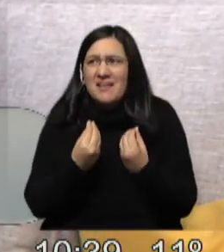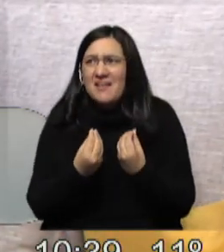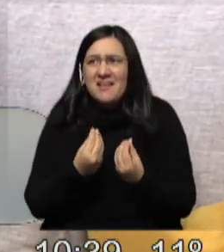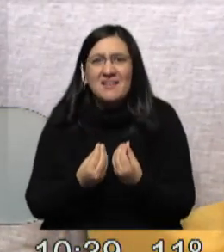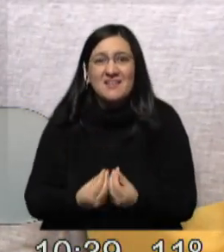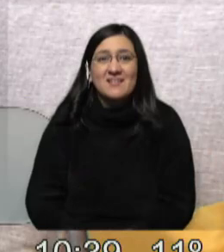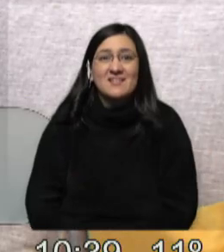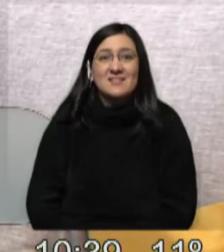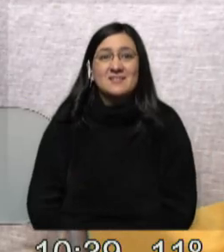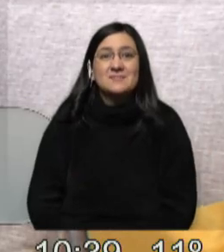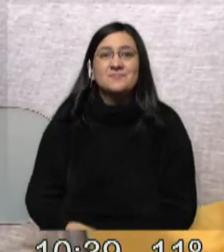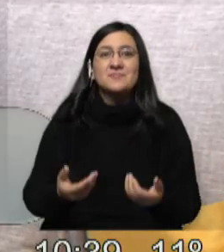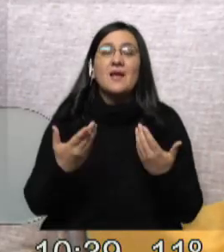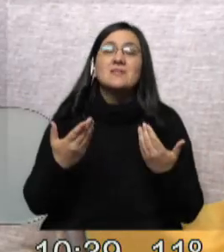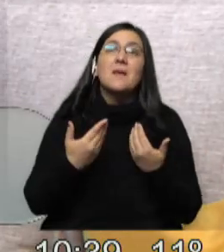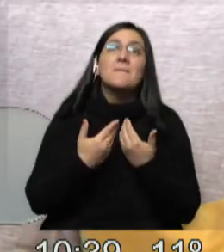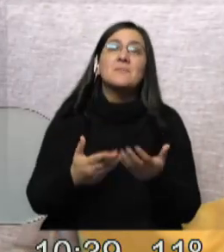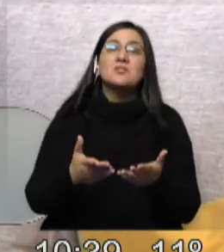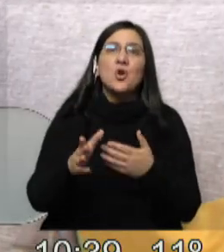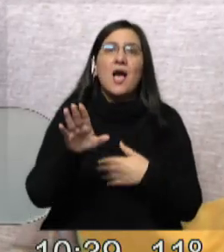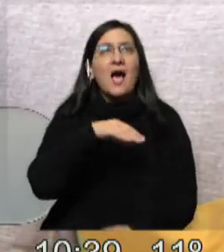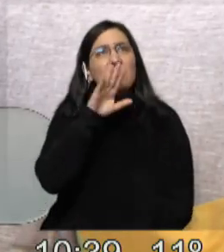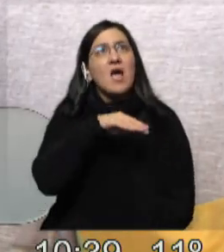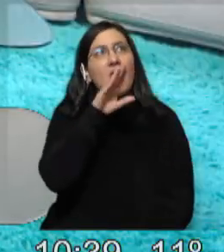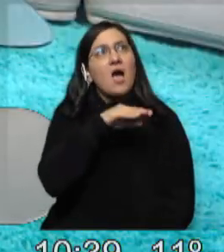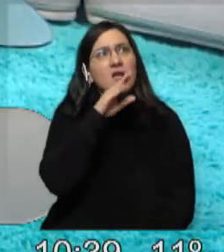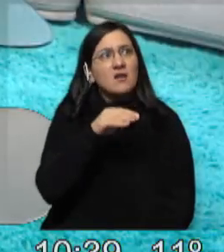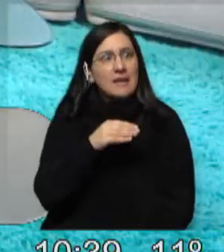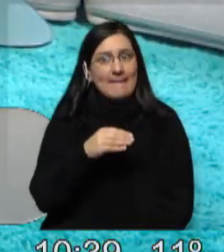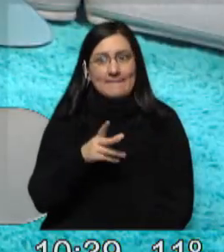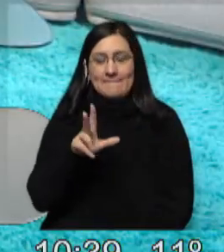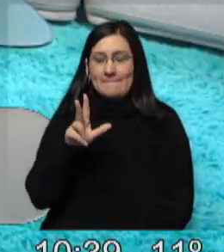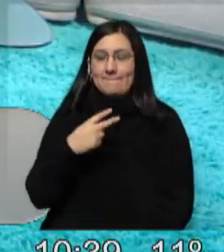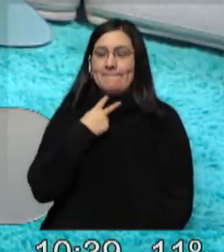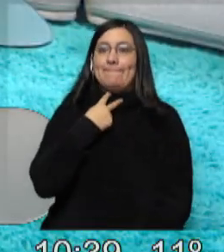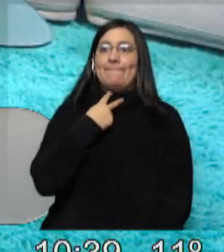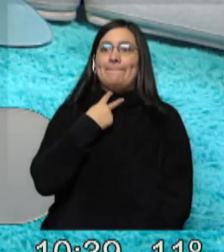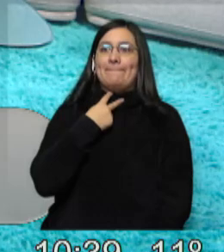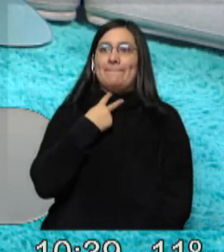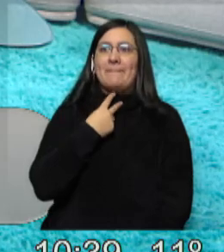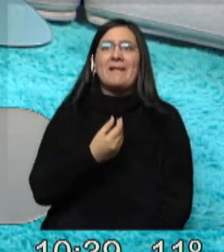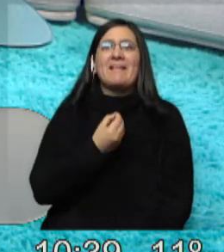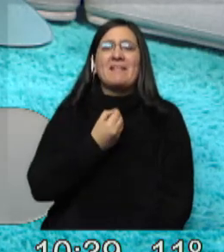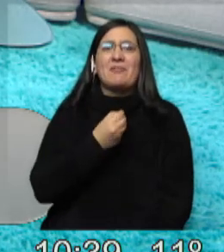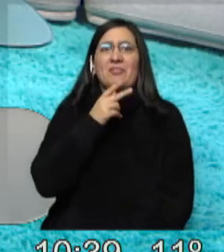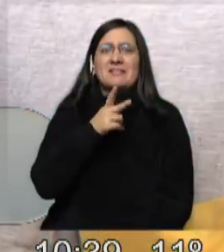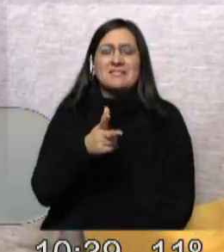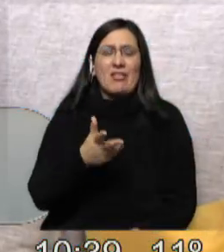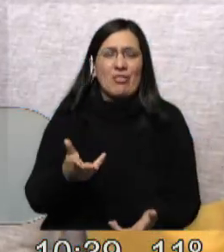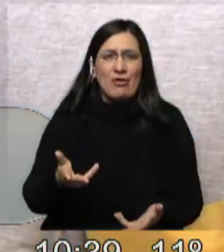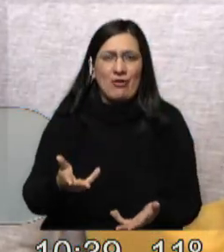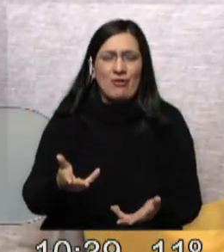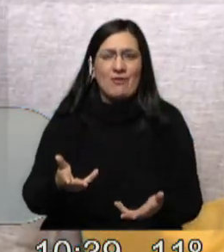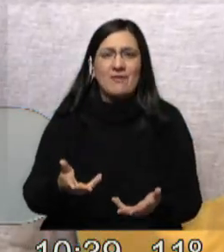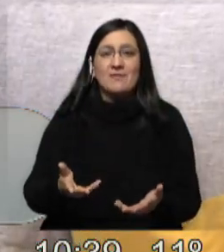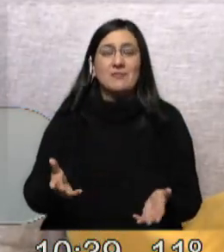Sí, sí, que estoy, a veces empiezo a hablar y me meto en berenjenales, digo, ¿qué estoy diciendo? Y eso me causa gracia a mí mismo, digo, no puedo creer lo que estoy hablando,